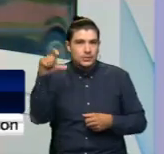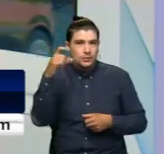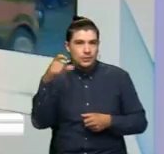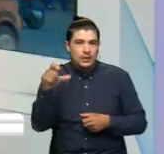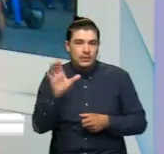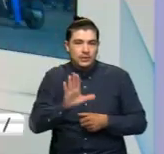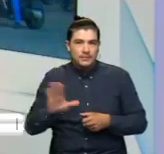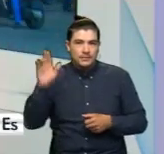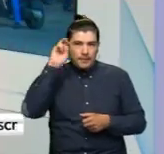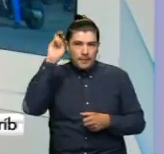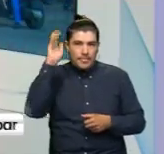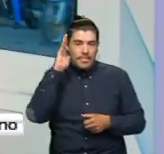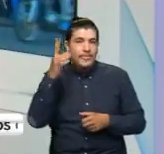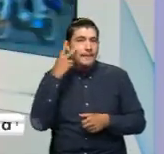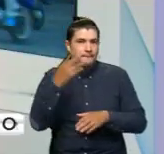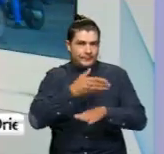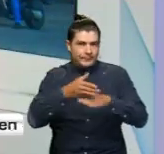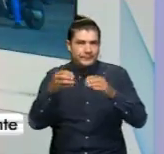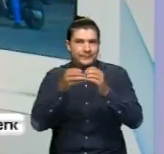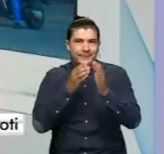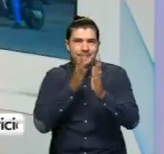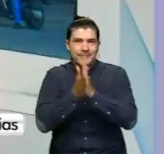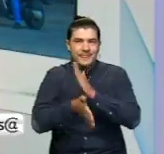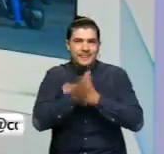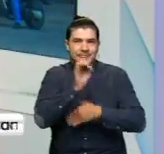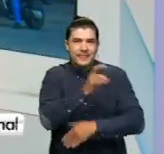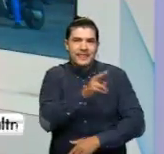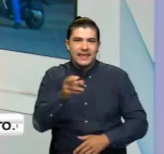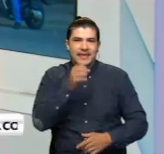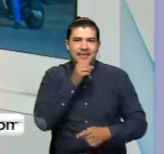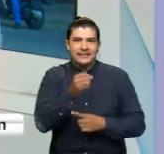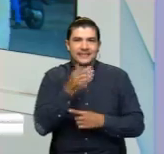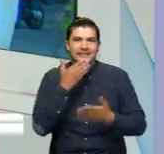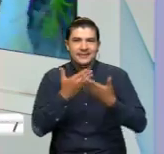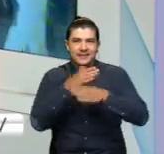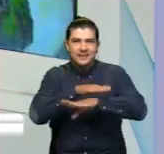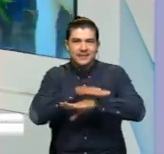información por el momento con la cámara de David Ortiz. Les informó Pilar Velázquez para Oriente Noticias.